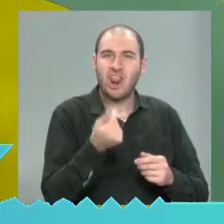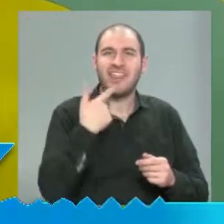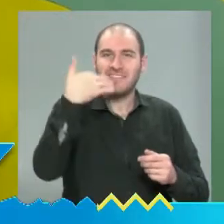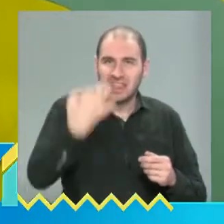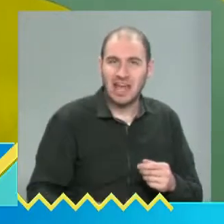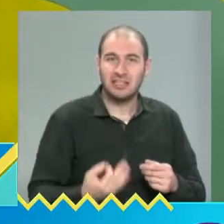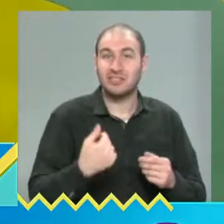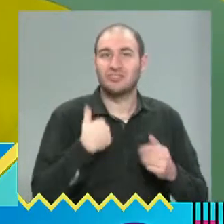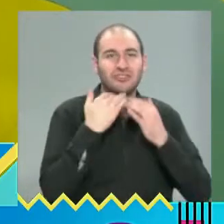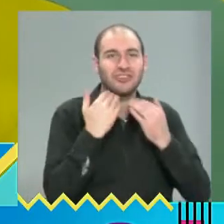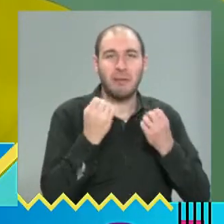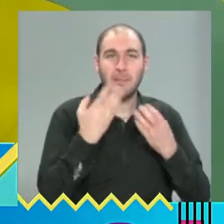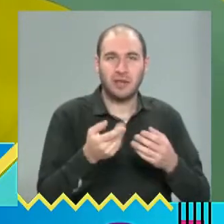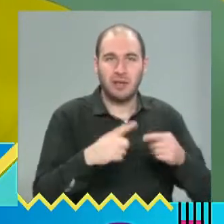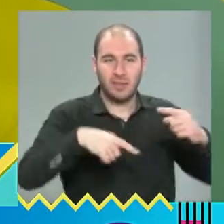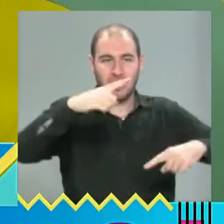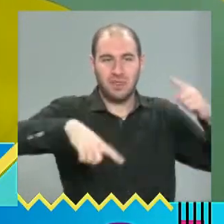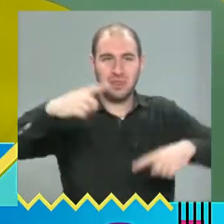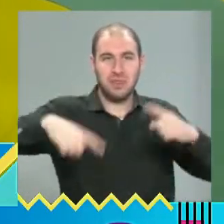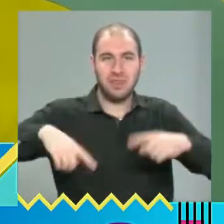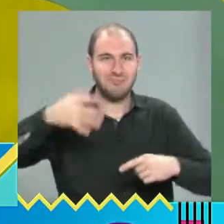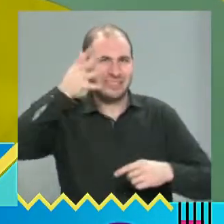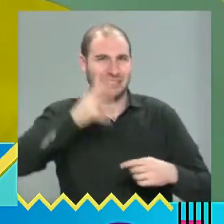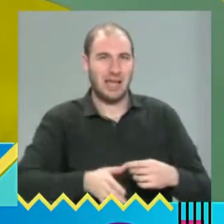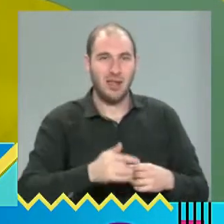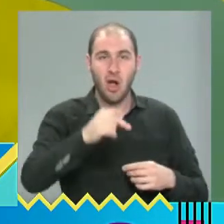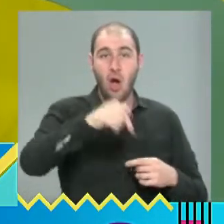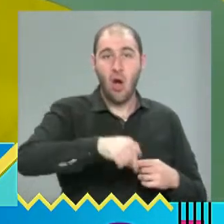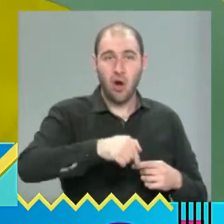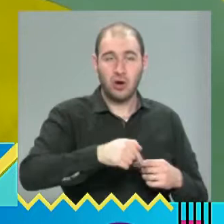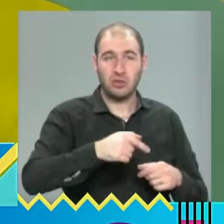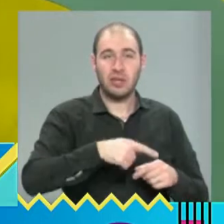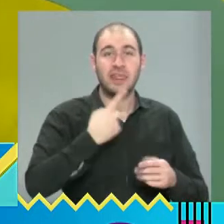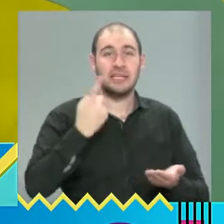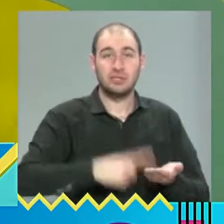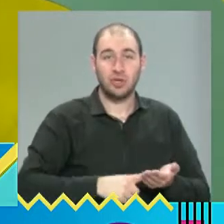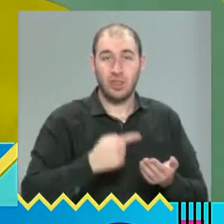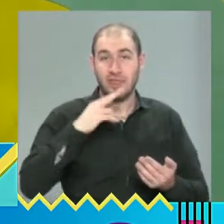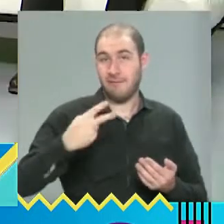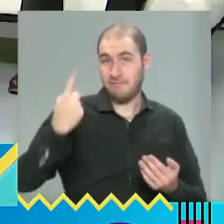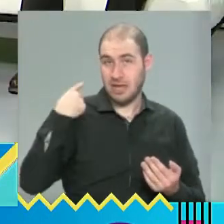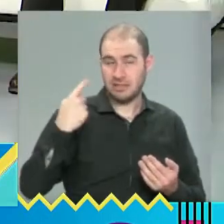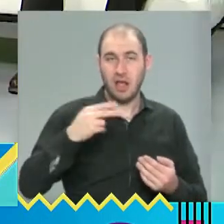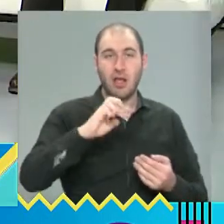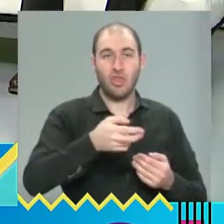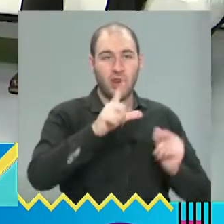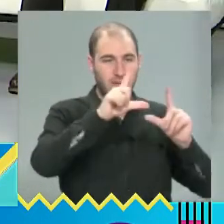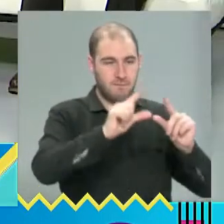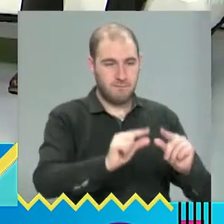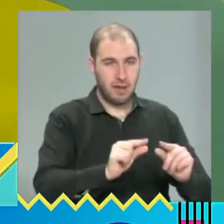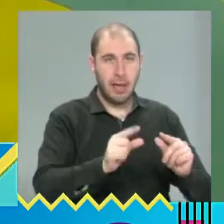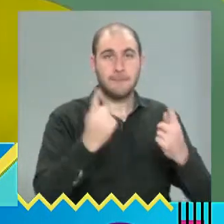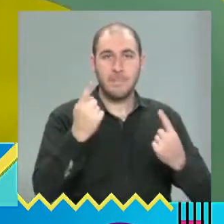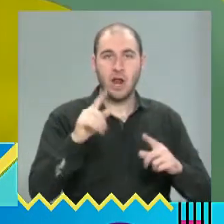Hoy todavía no sabemos, porque está fluctuando mucho. De hecho, hoy, a partir de las medidas que se tomaron el viernes, el dólar empezó a bajar, pero